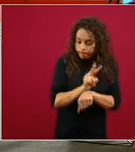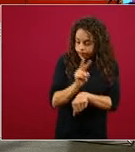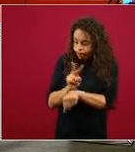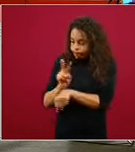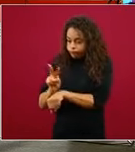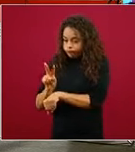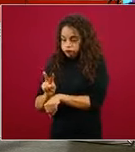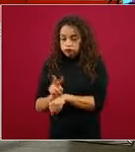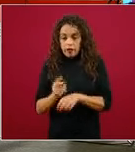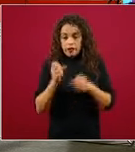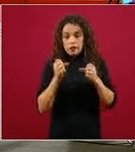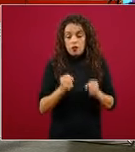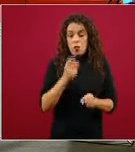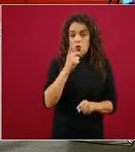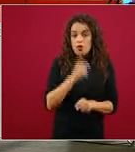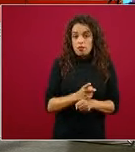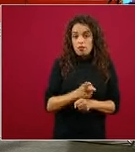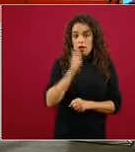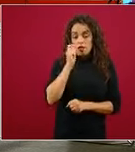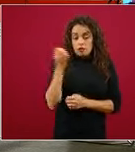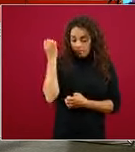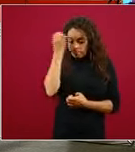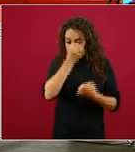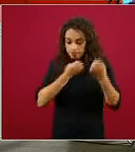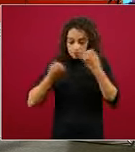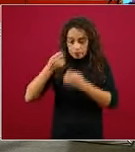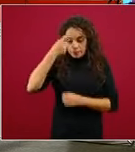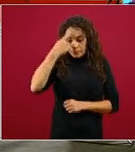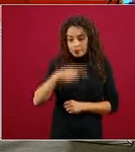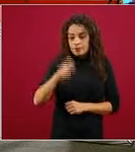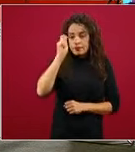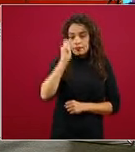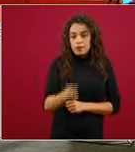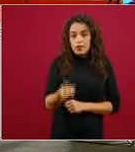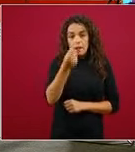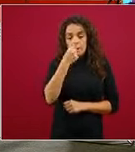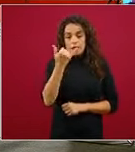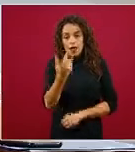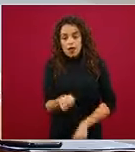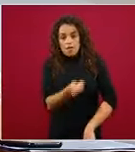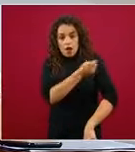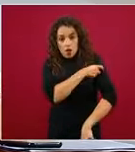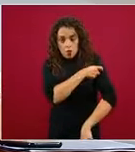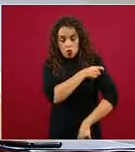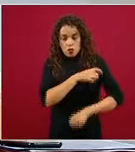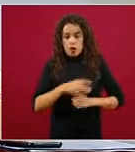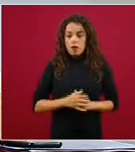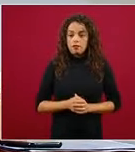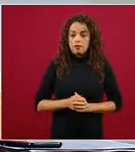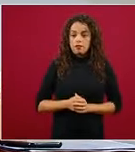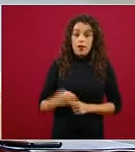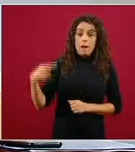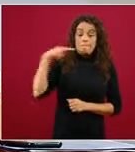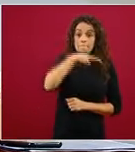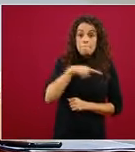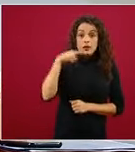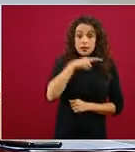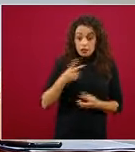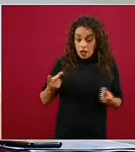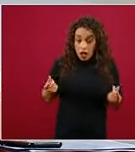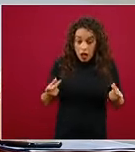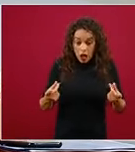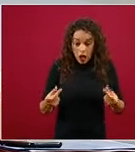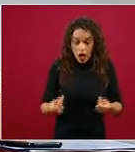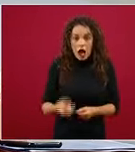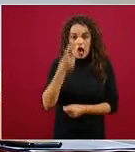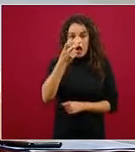seguridad en los ensayos clínicos de vacunas y medicamentos. No por estar en la epidemia, no por tener prisa, vamos a descuidar